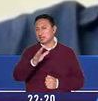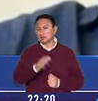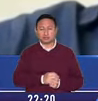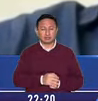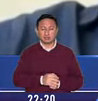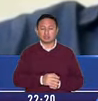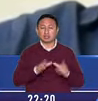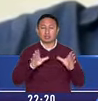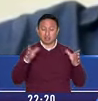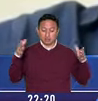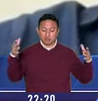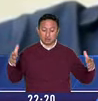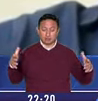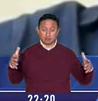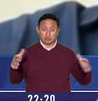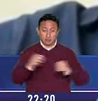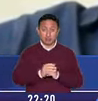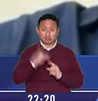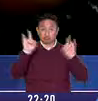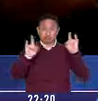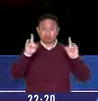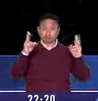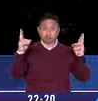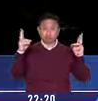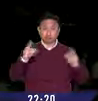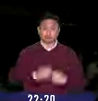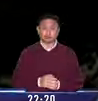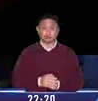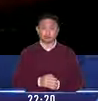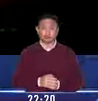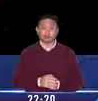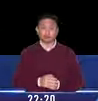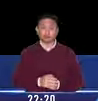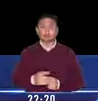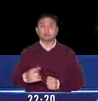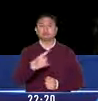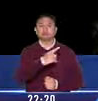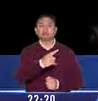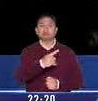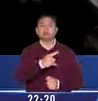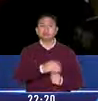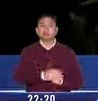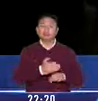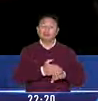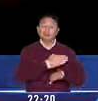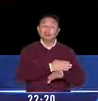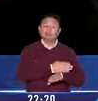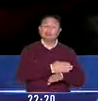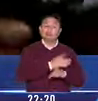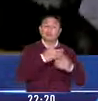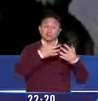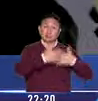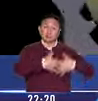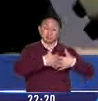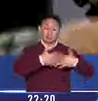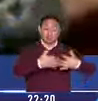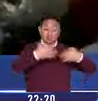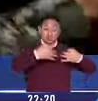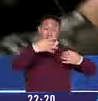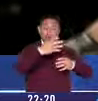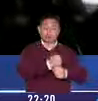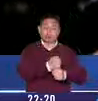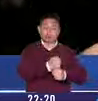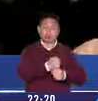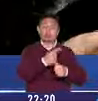ese es el poder de acción que tienen estos equipos. Sin embargo, los inhibidores de señal fueron diseñados para garantizar la seguridad en